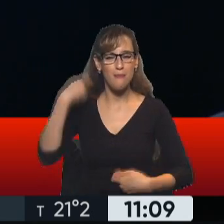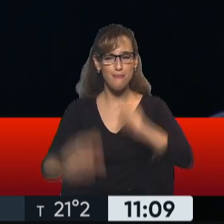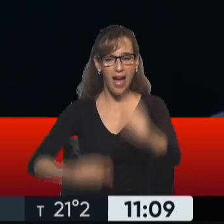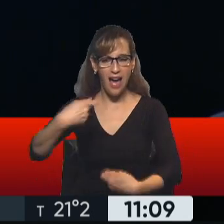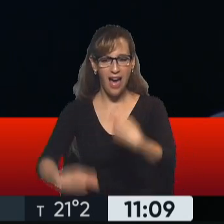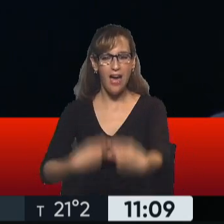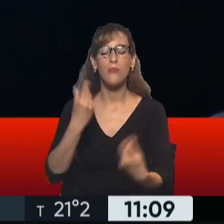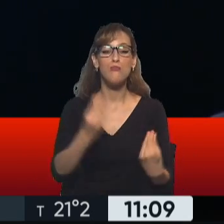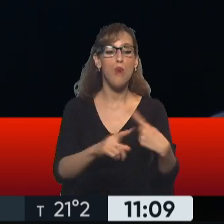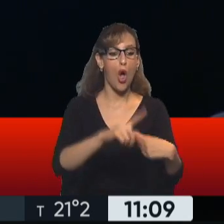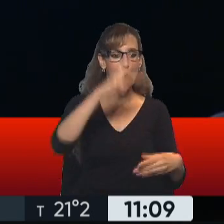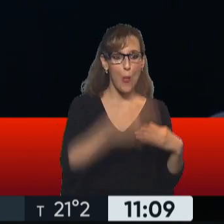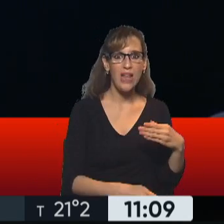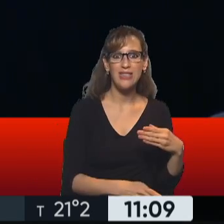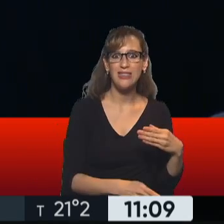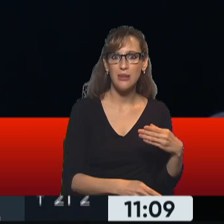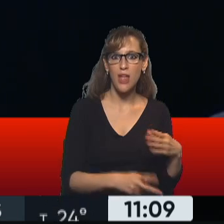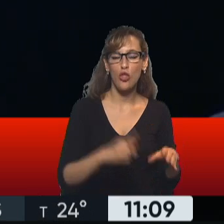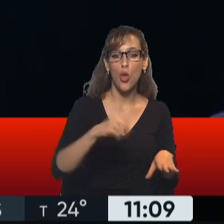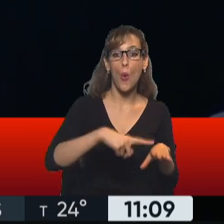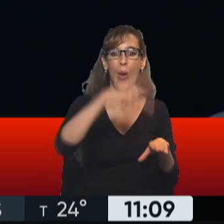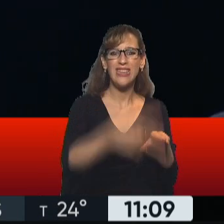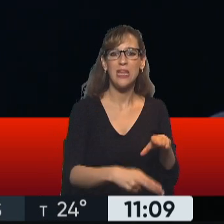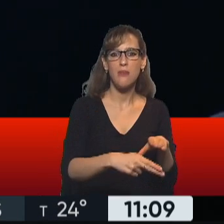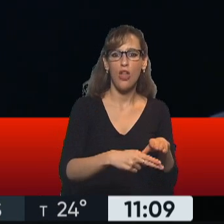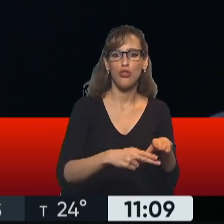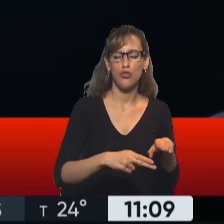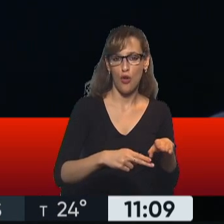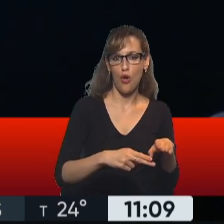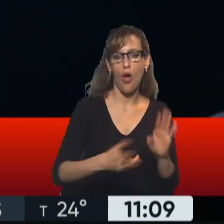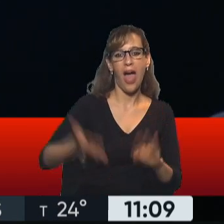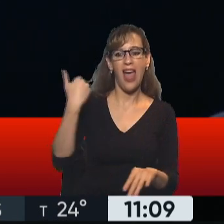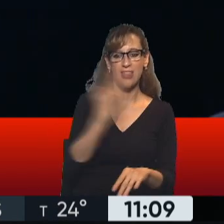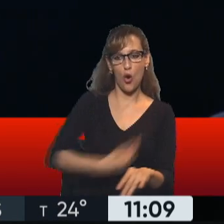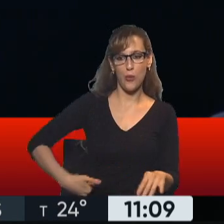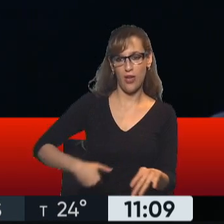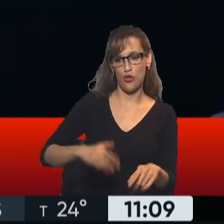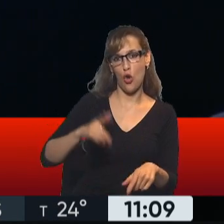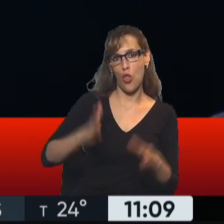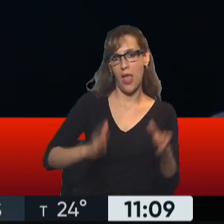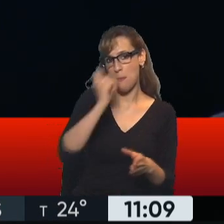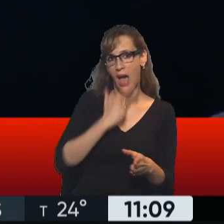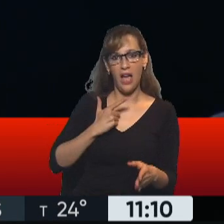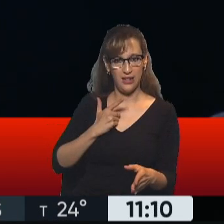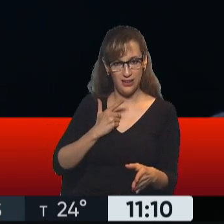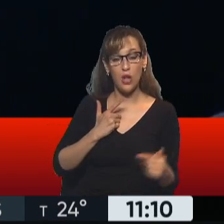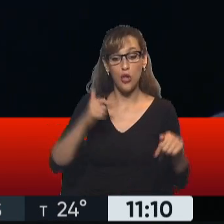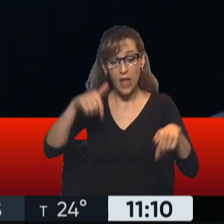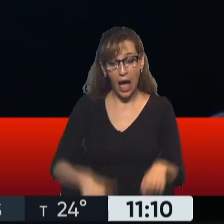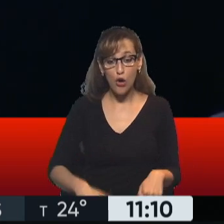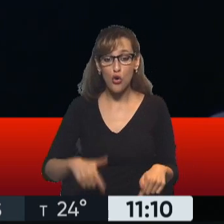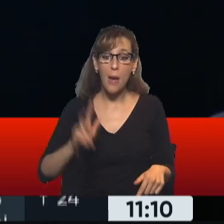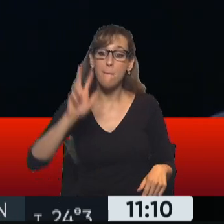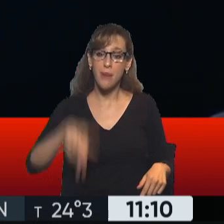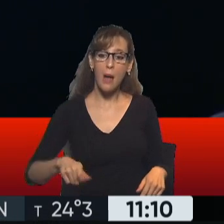los vencimientos del programa stand-by que llevó a cabo el gobierno anterior. ¿Sí? Entonces es un programa de facilidades extendidas para...